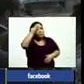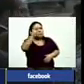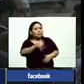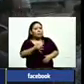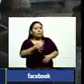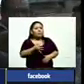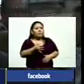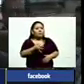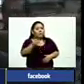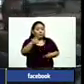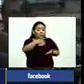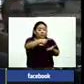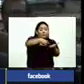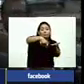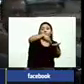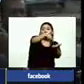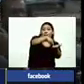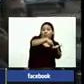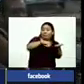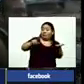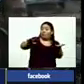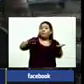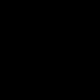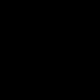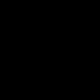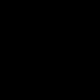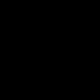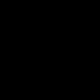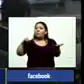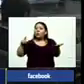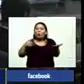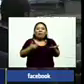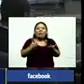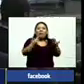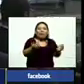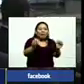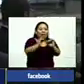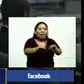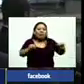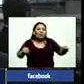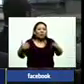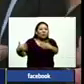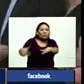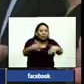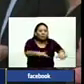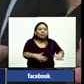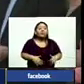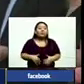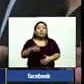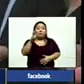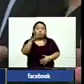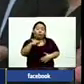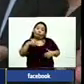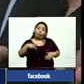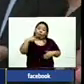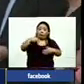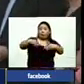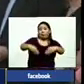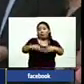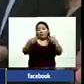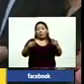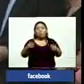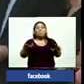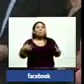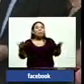es la ciudad en sí, el darle un par de recreación. El acto de inauguración